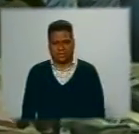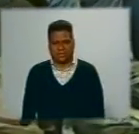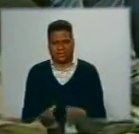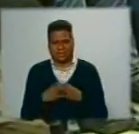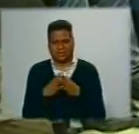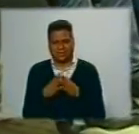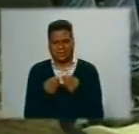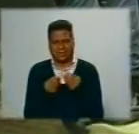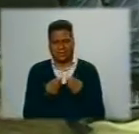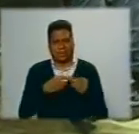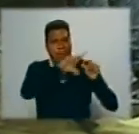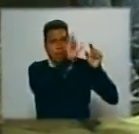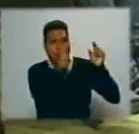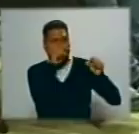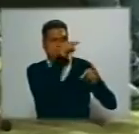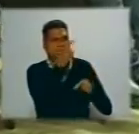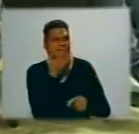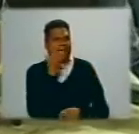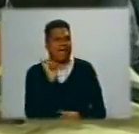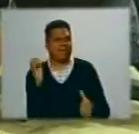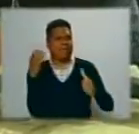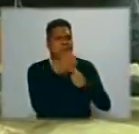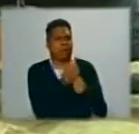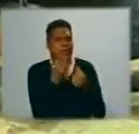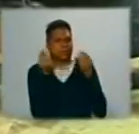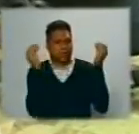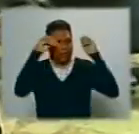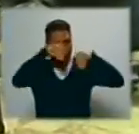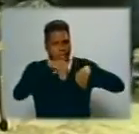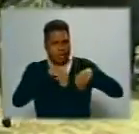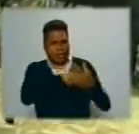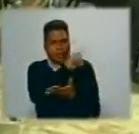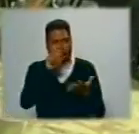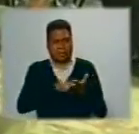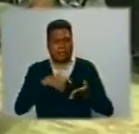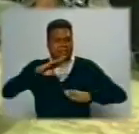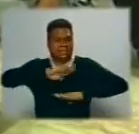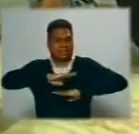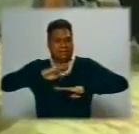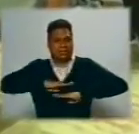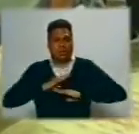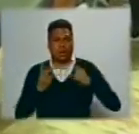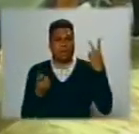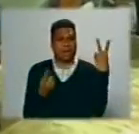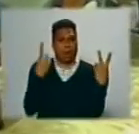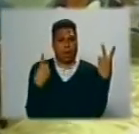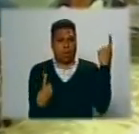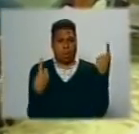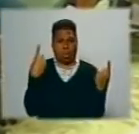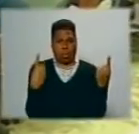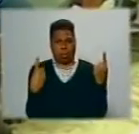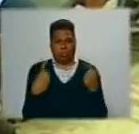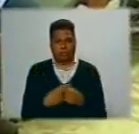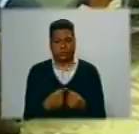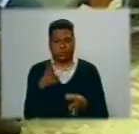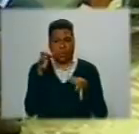de Guyana alcancen un arreglo práctico y satisfactorio para ambas partes, objetivo jurídico que ha venido siendo